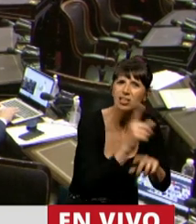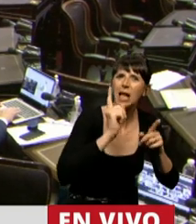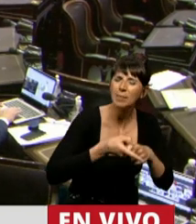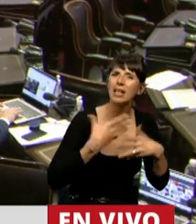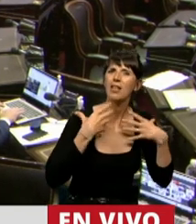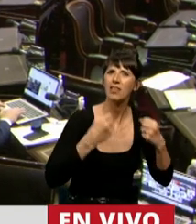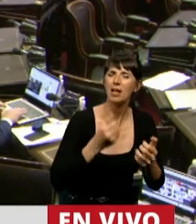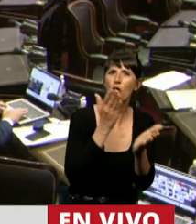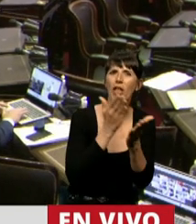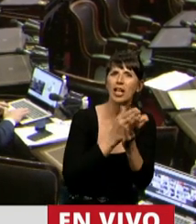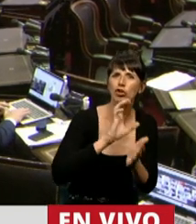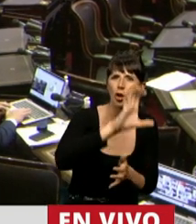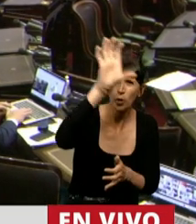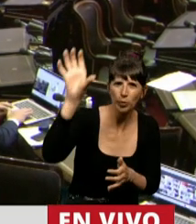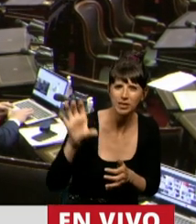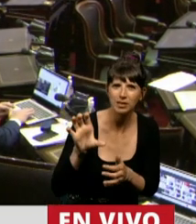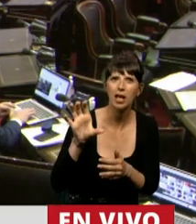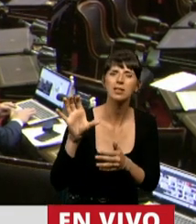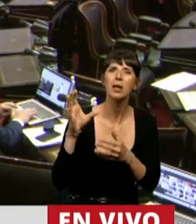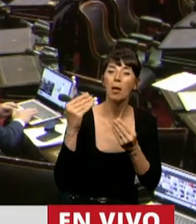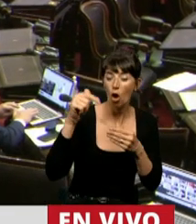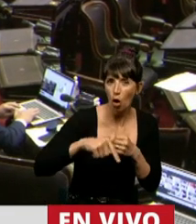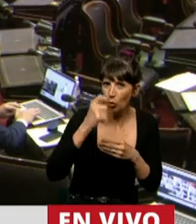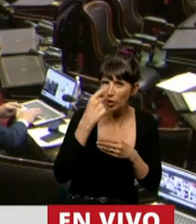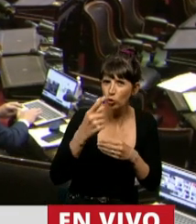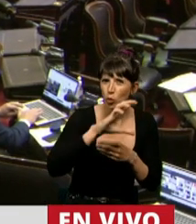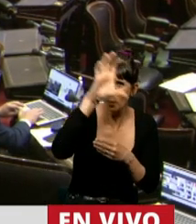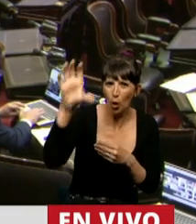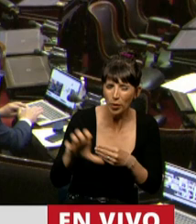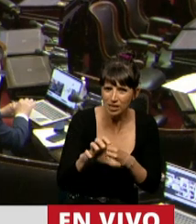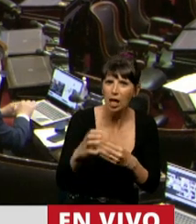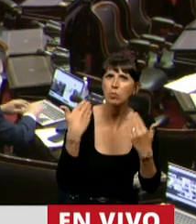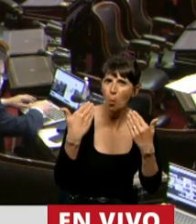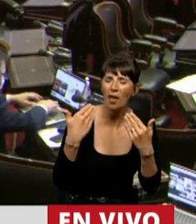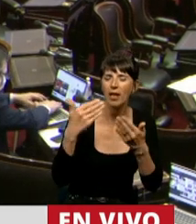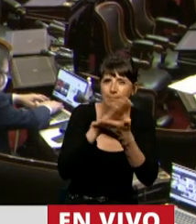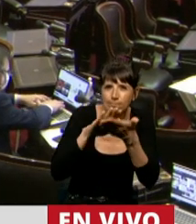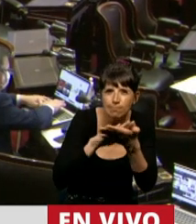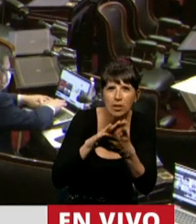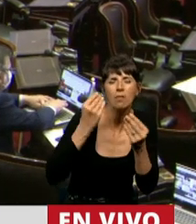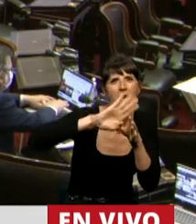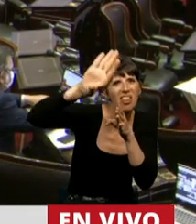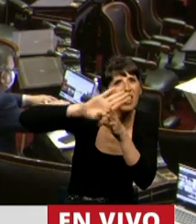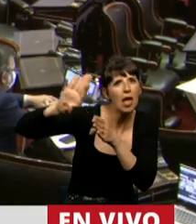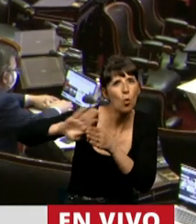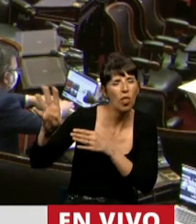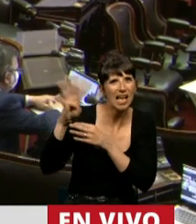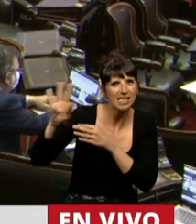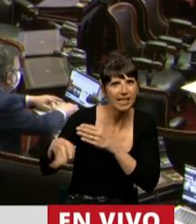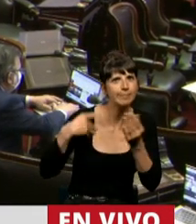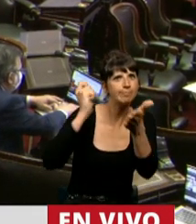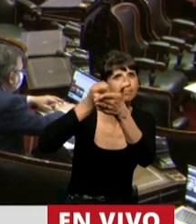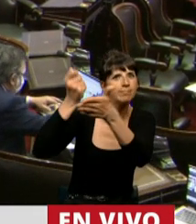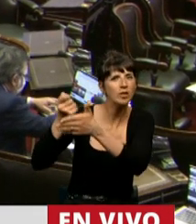provincias presionamos para que hoy 21 provincias argentinas puedan renegociar su deuda con el ansés estas